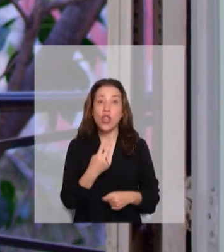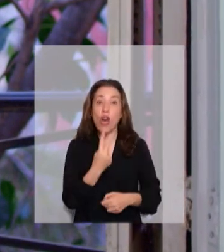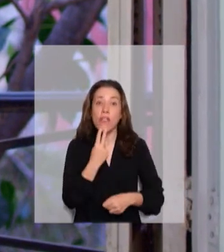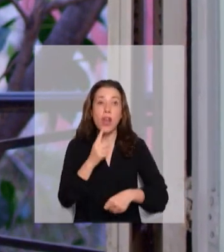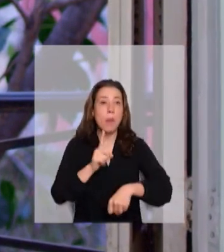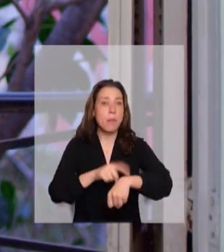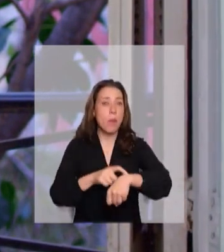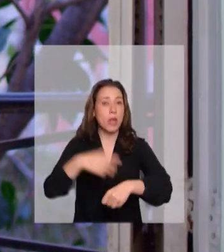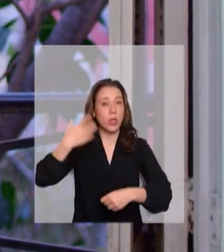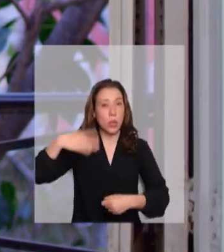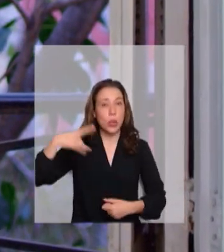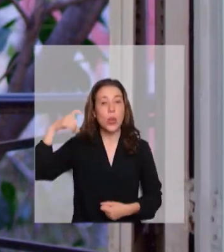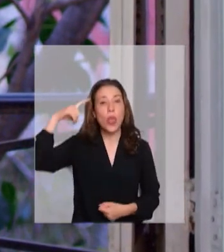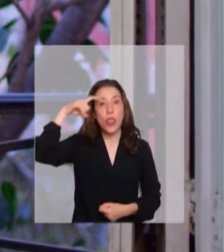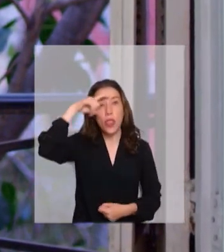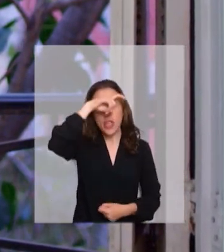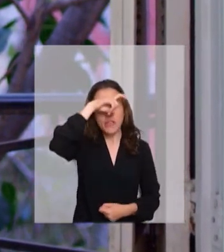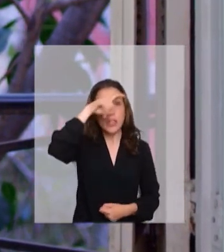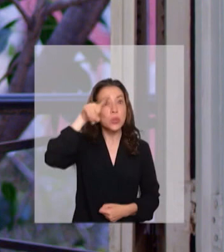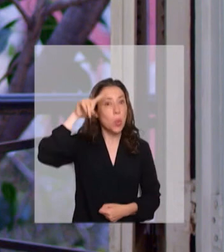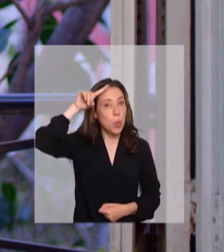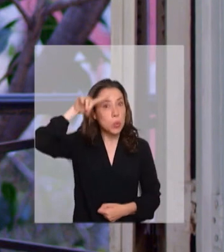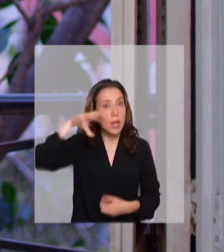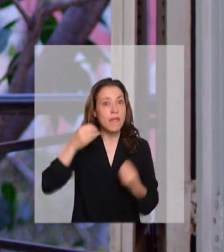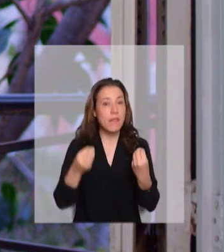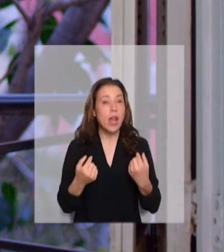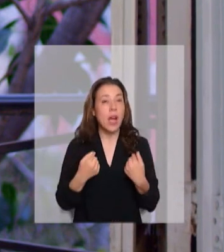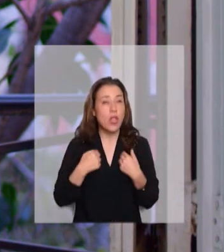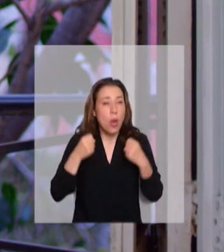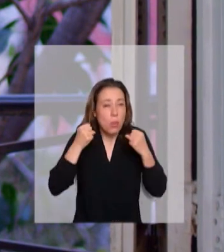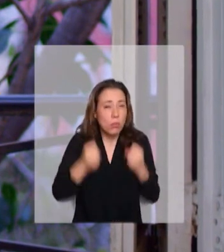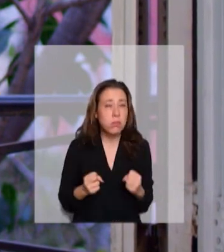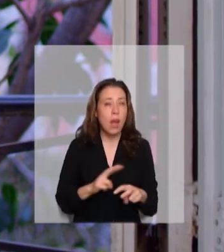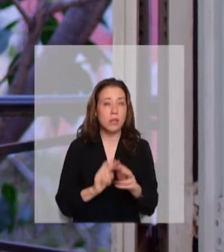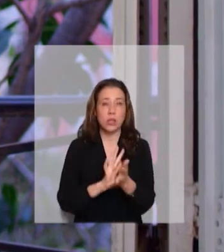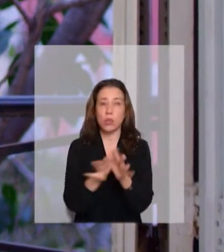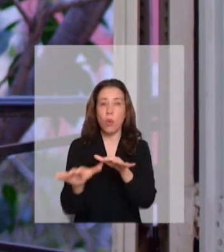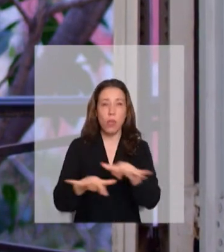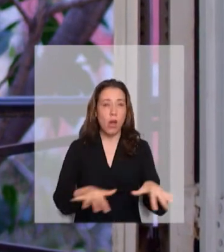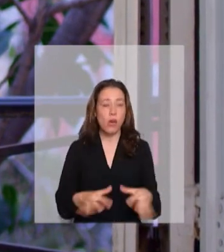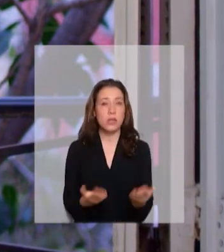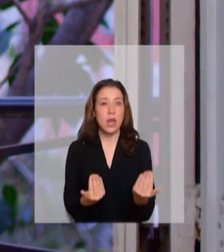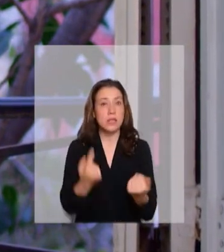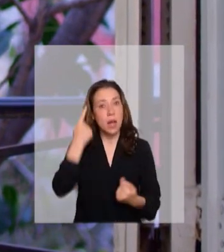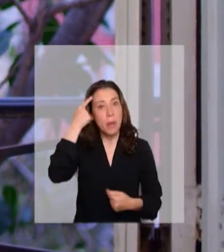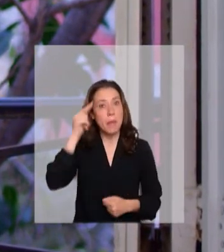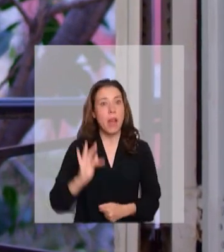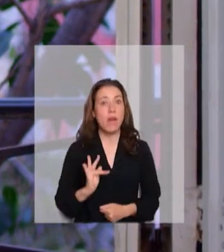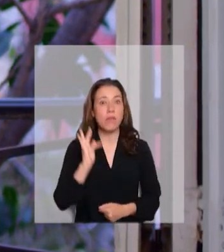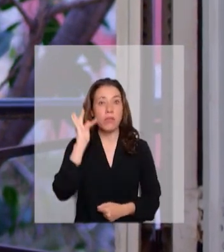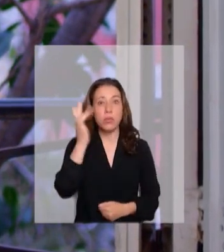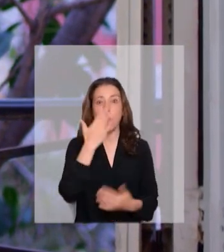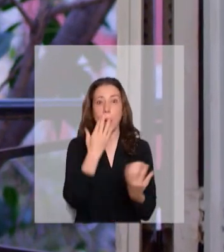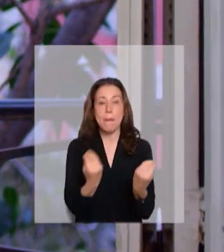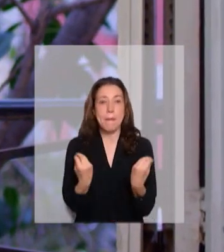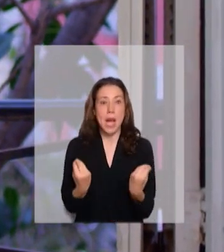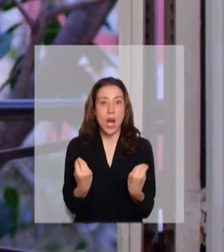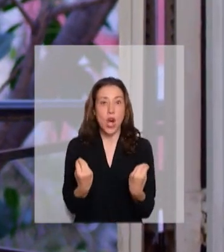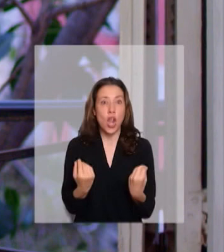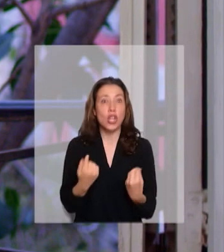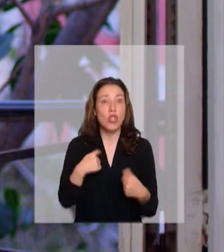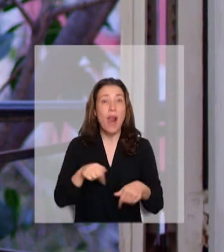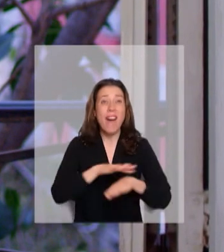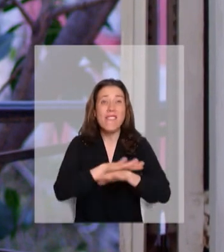tocó enfrentar minutos duros. Tú sabes bien que estoy dispuesto a hacer las cosas necesarias para que estemos